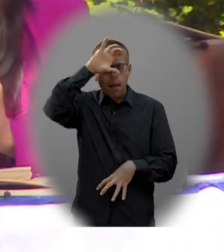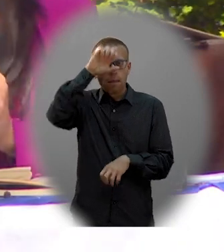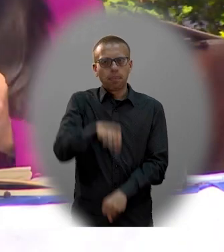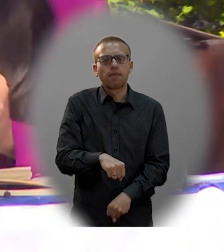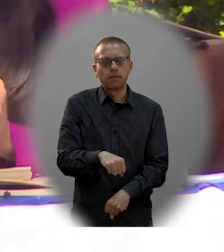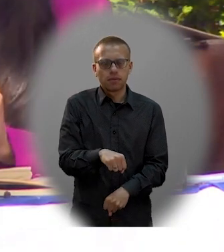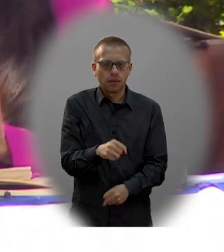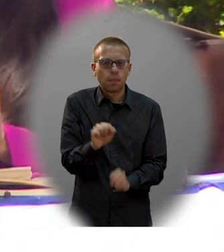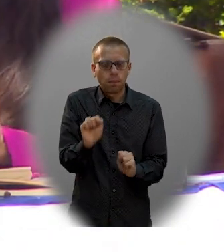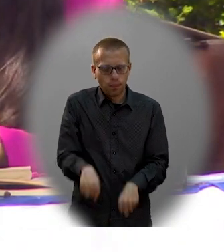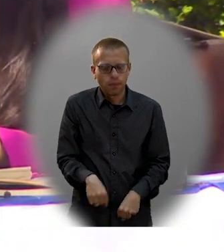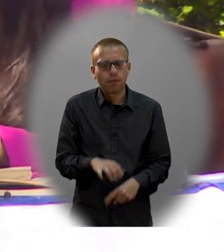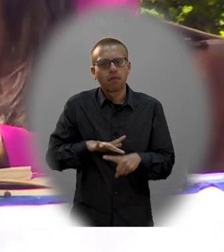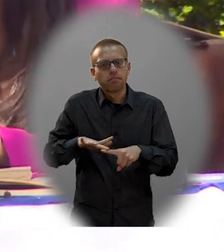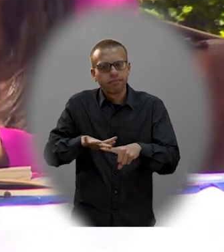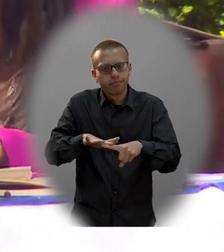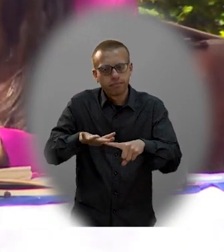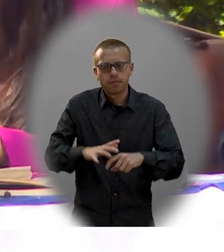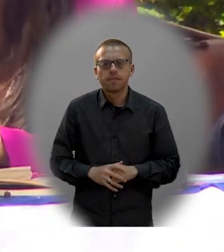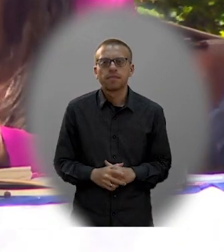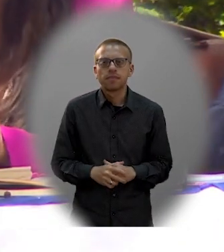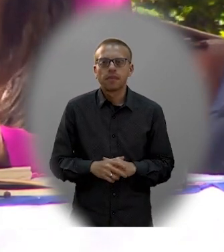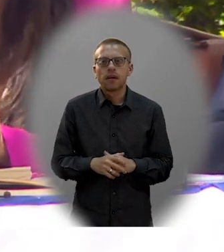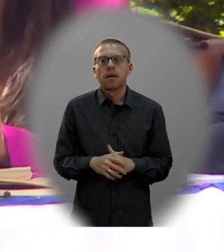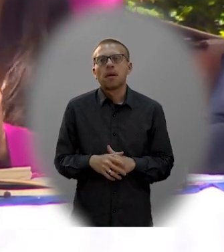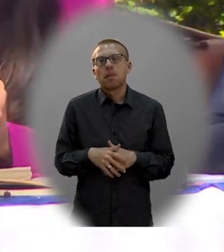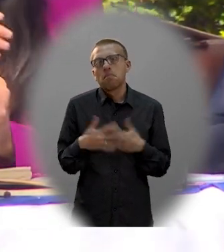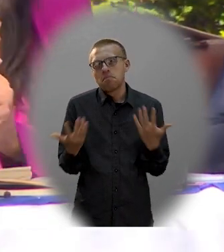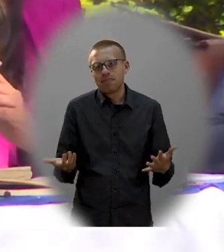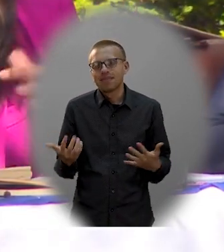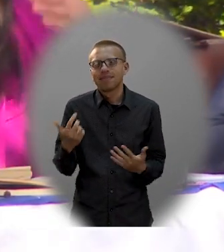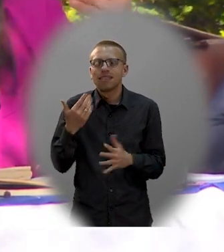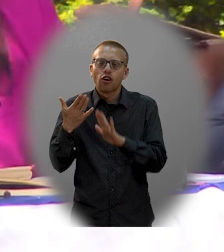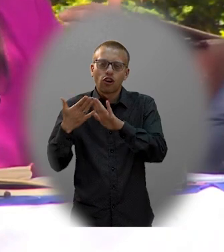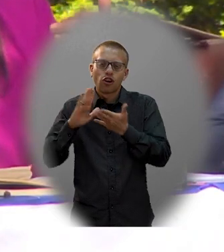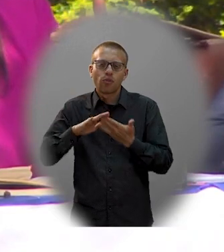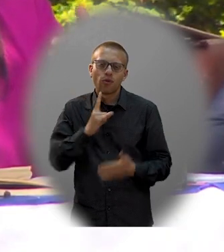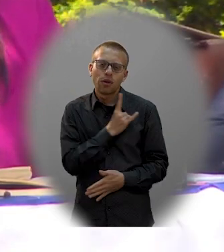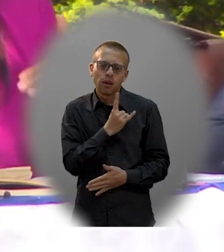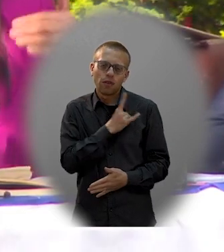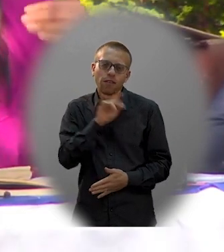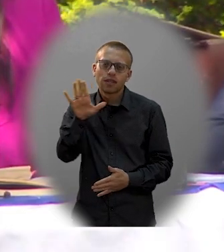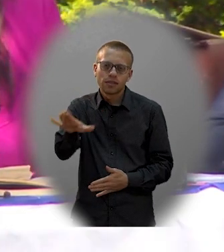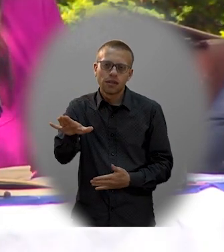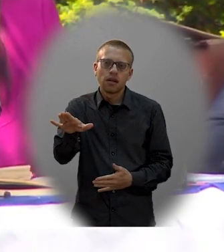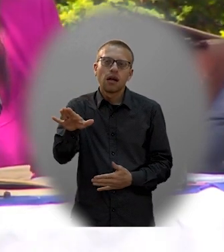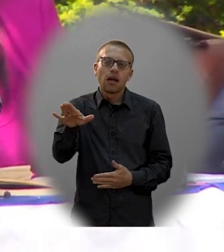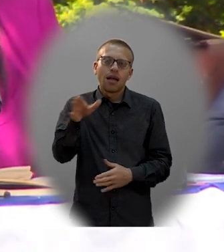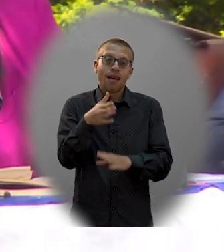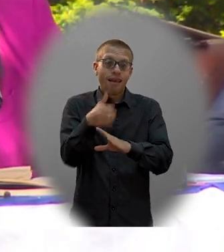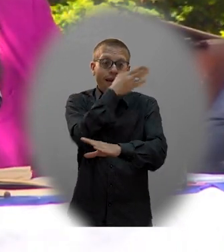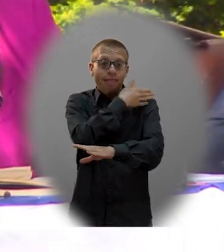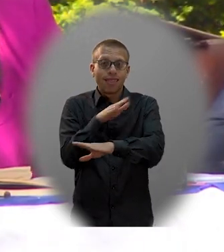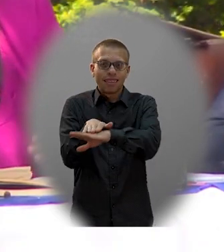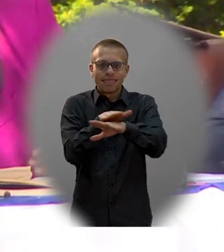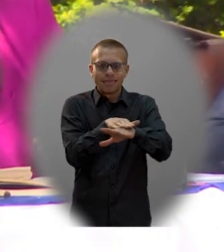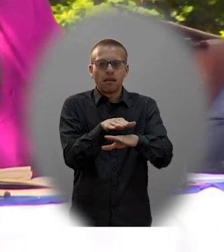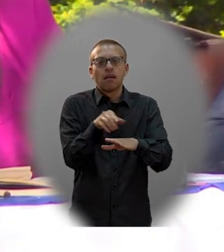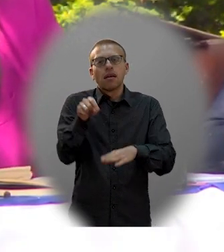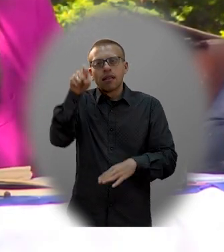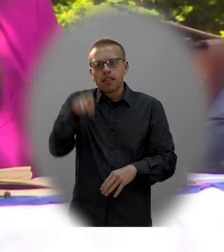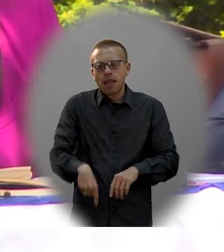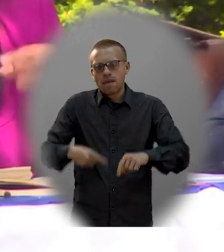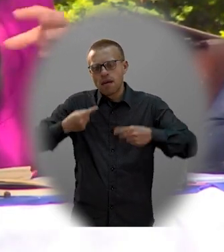traducirlo. Y en términos de la comunidad universitaria, pues como ya lo decía previamente, hay que dar unos debates.